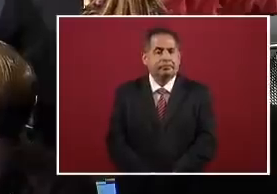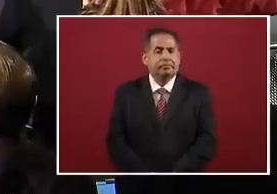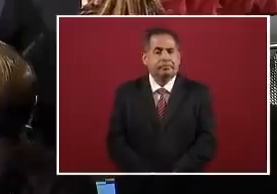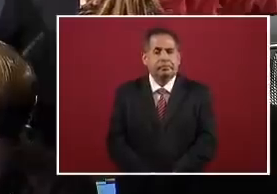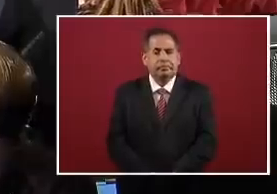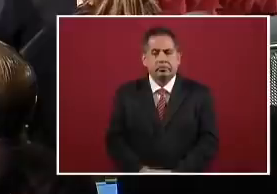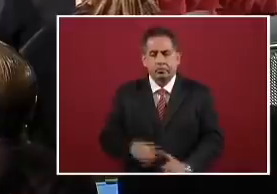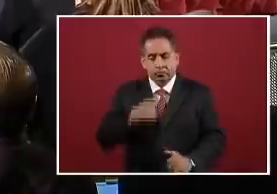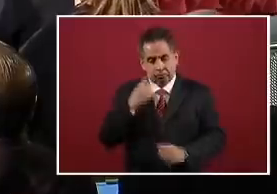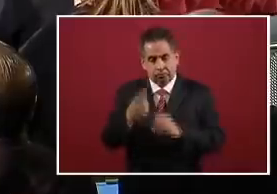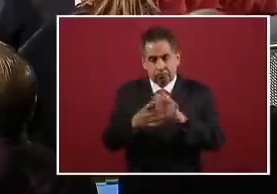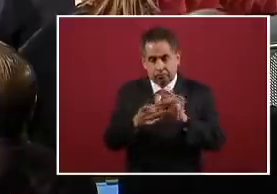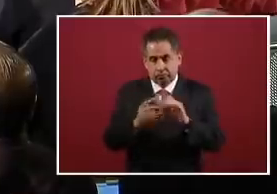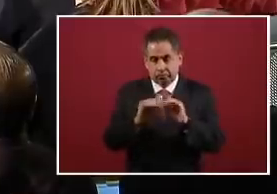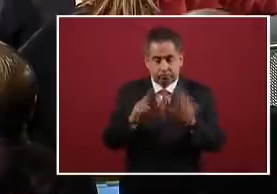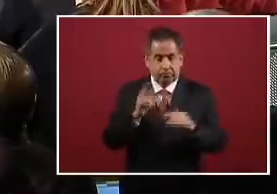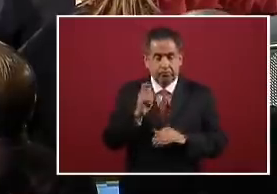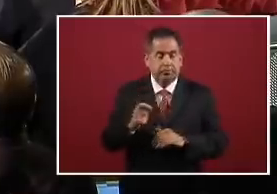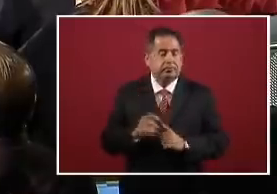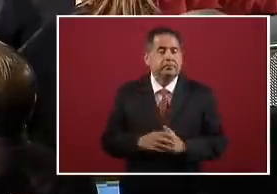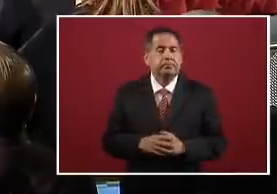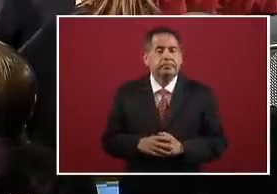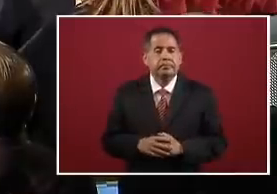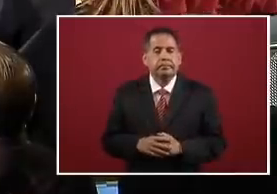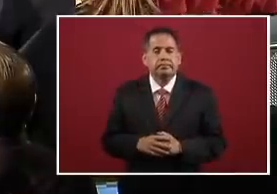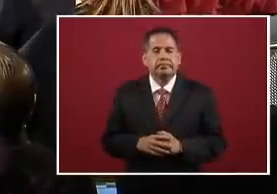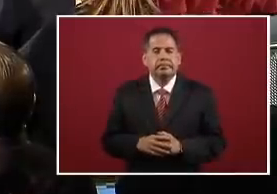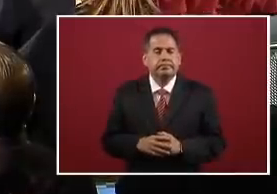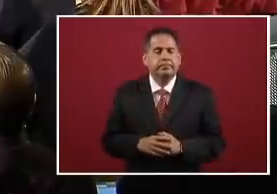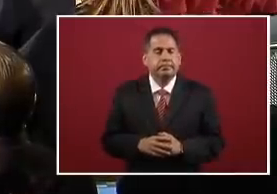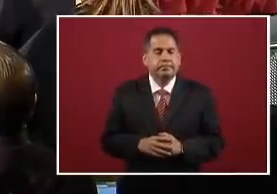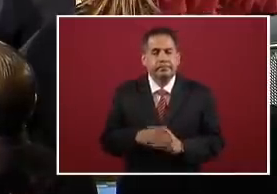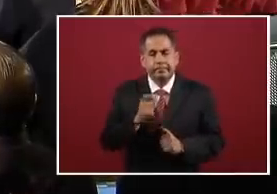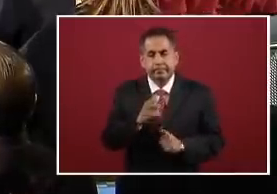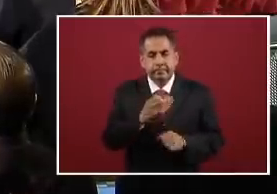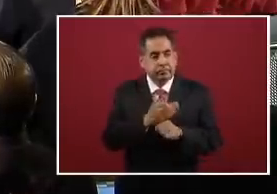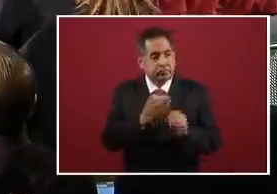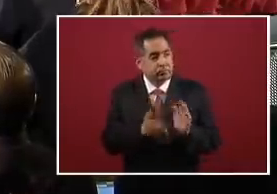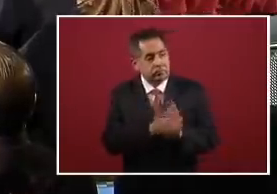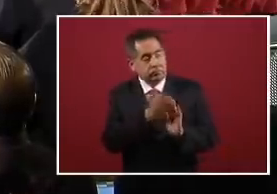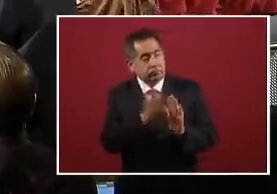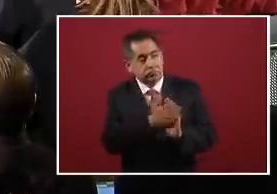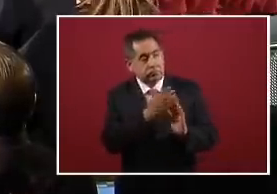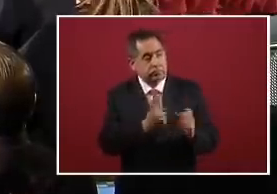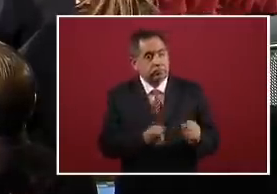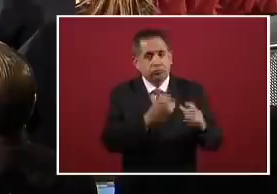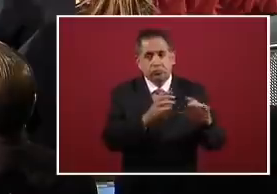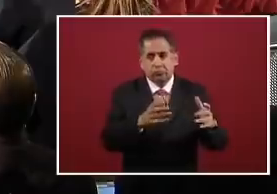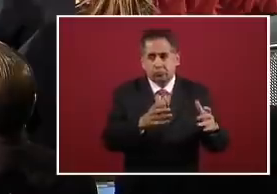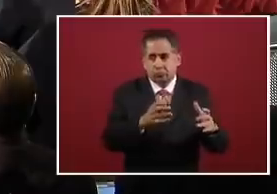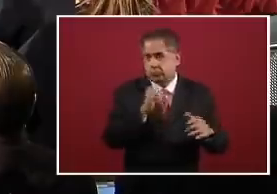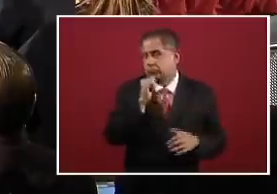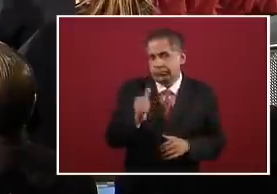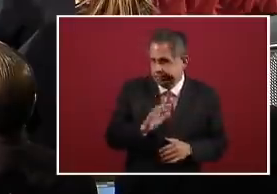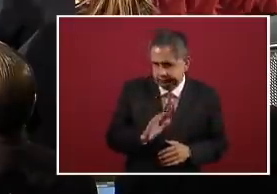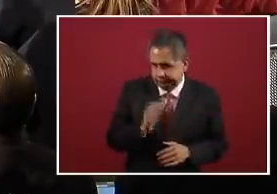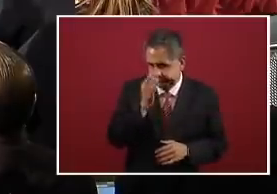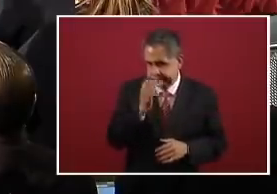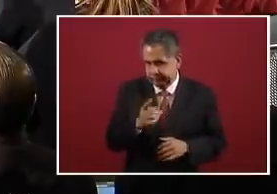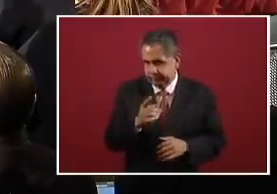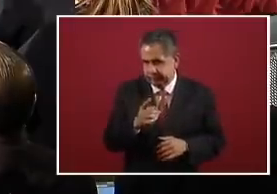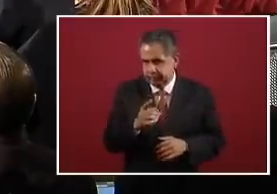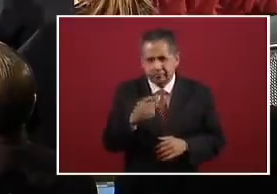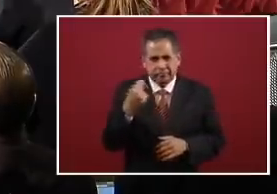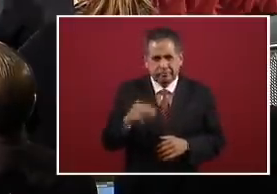Yo quisiera aclarar antes de eso que lo que se ha construido es prácticamente nada. Hay unos